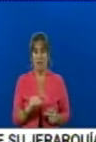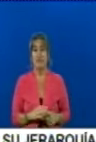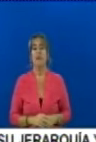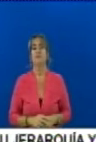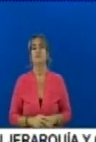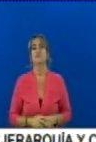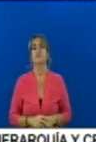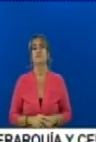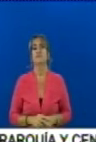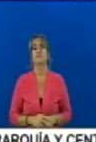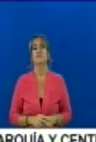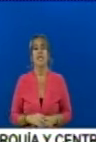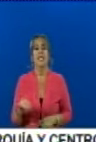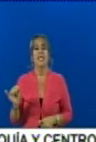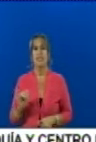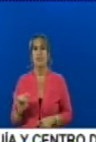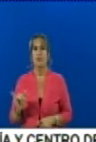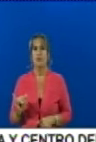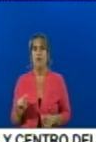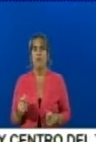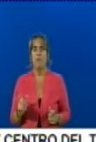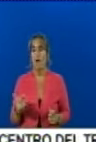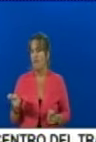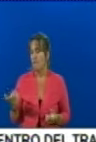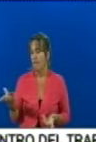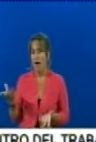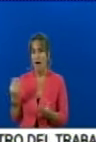el gobernador, también por